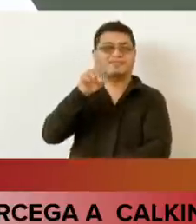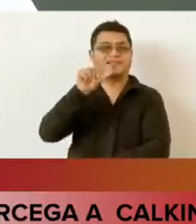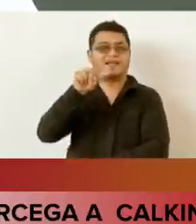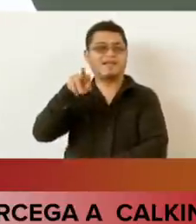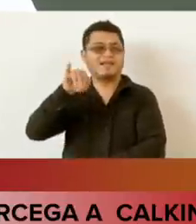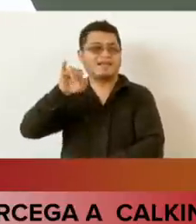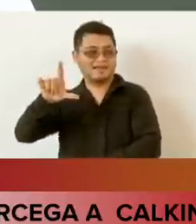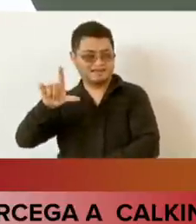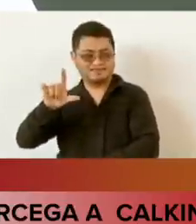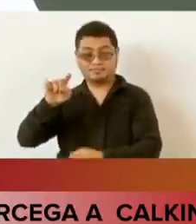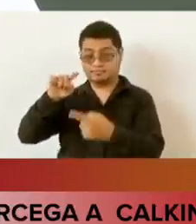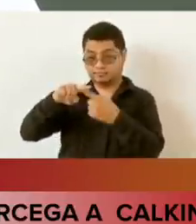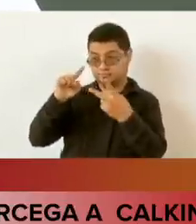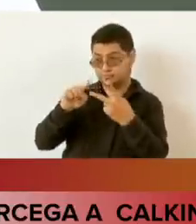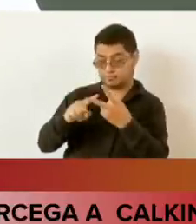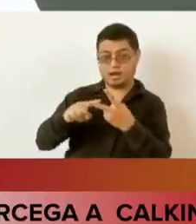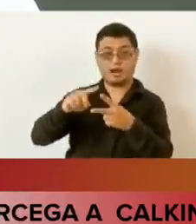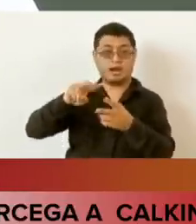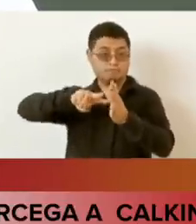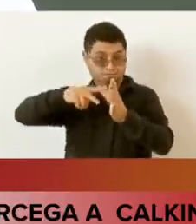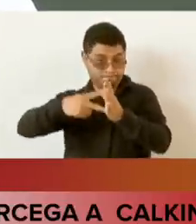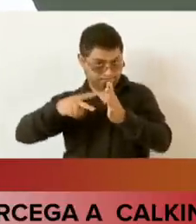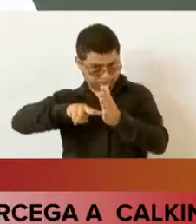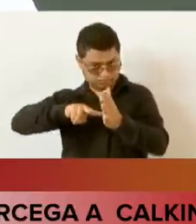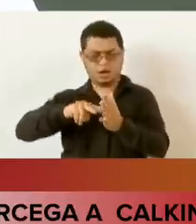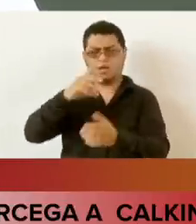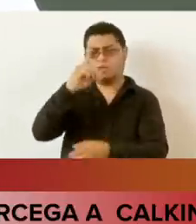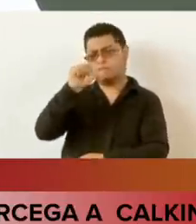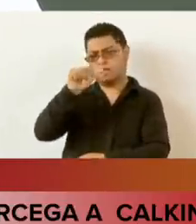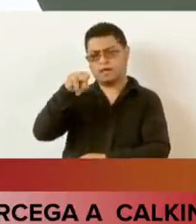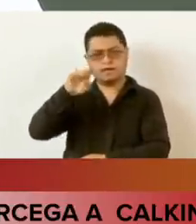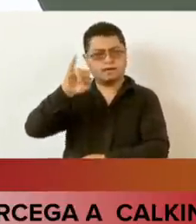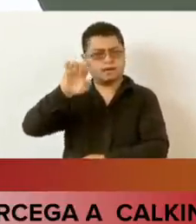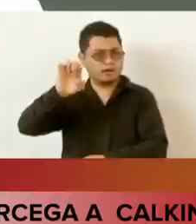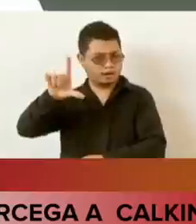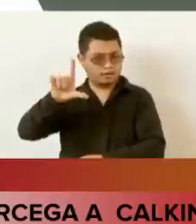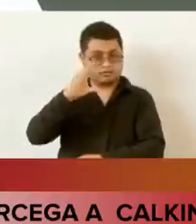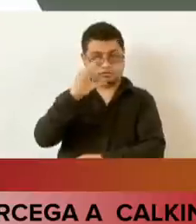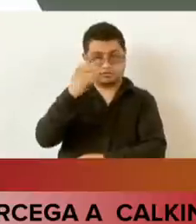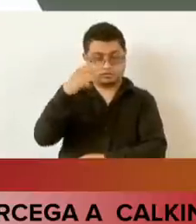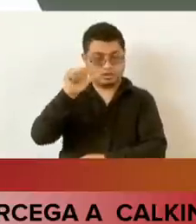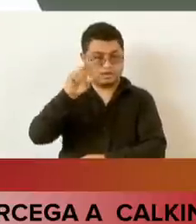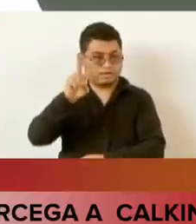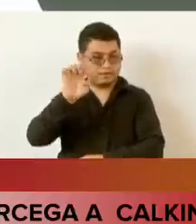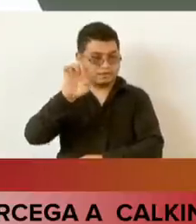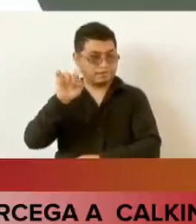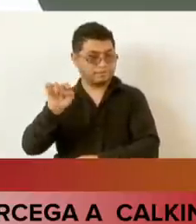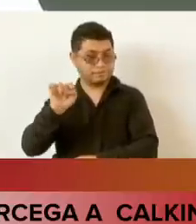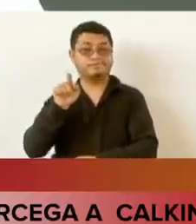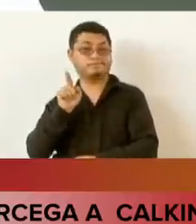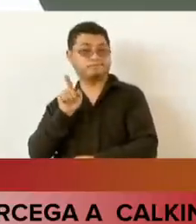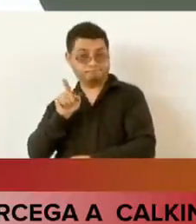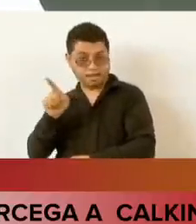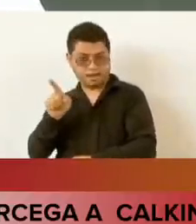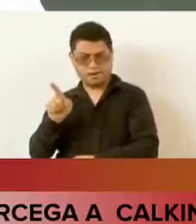al ingeniero Daniel Chávez, que es nuestro representante